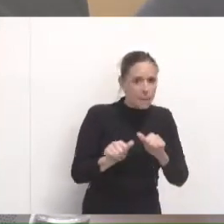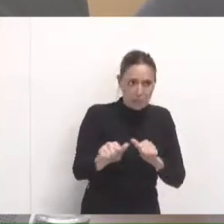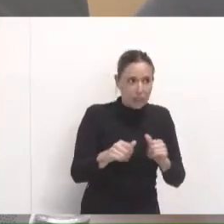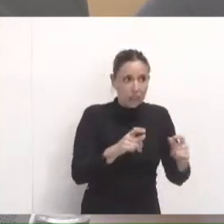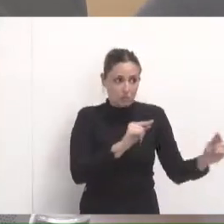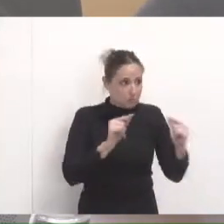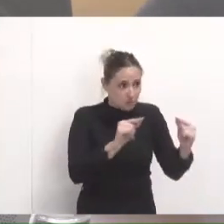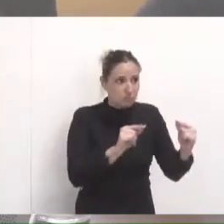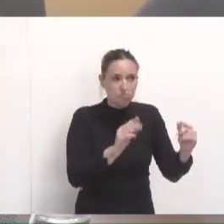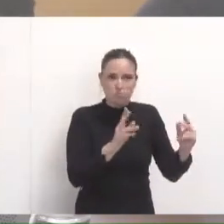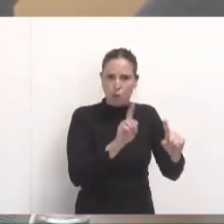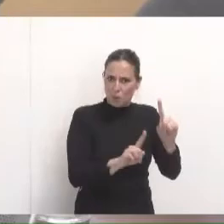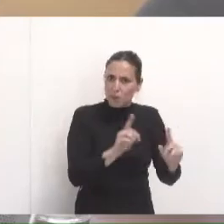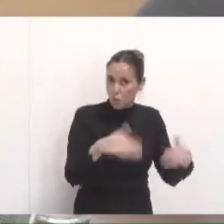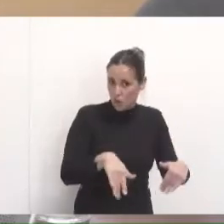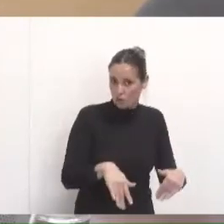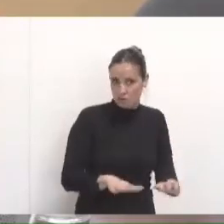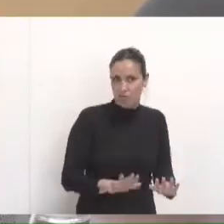ningún problema.